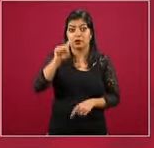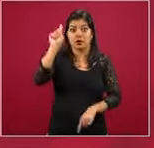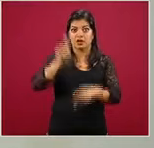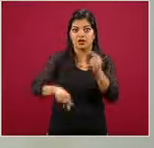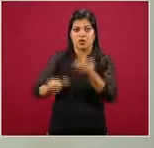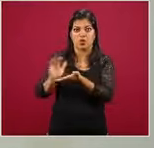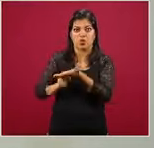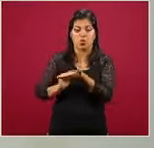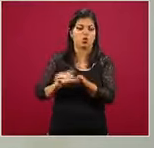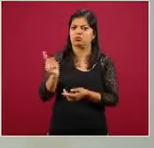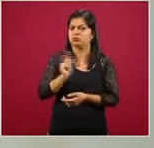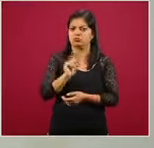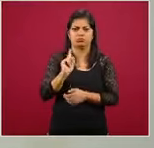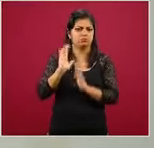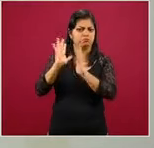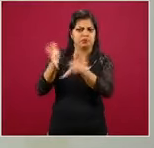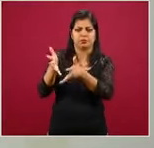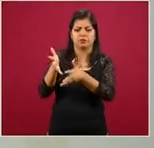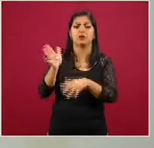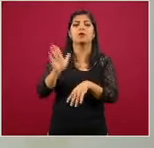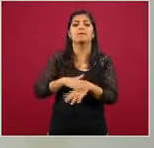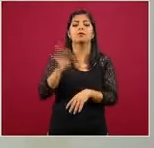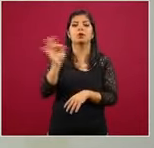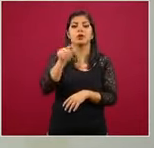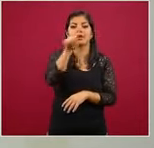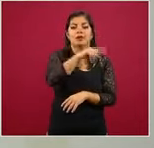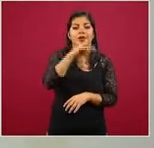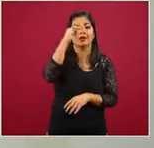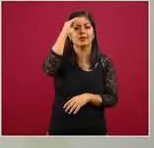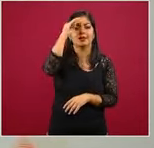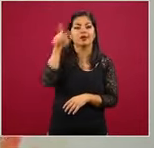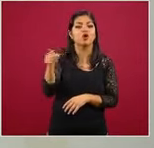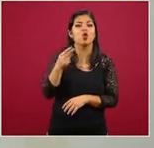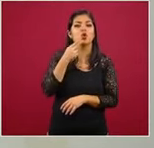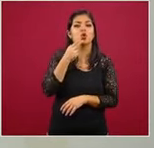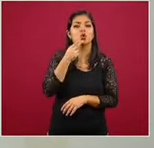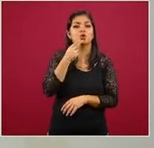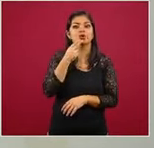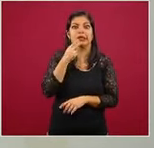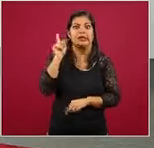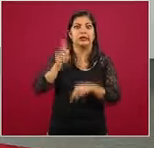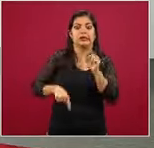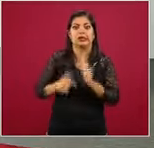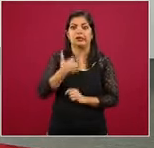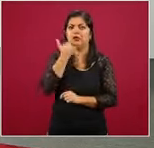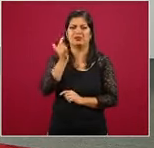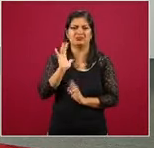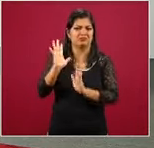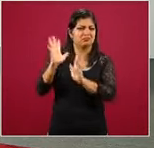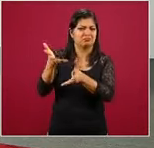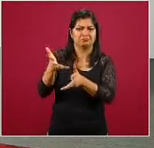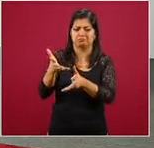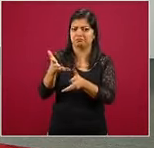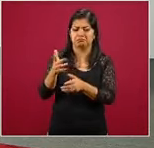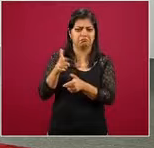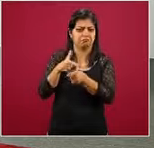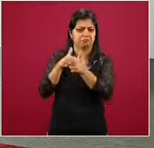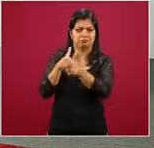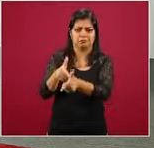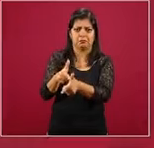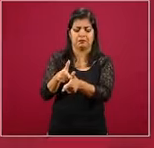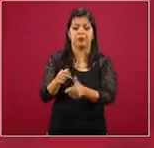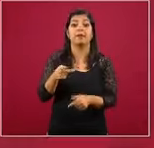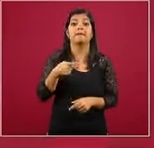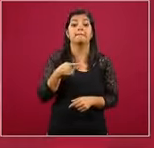estaba, porque sabemos que pudo haber generado una expectativa de uso y ahí ha estado todo el tiempo. Pero